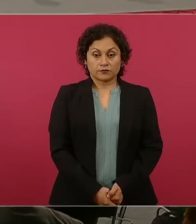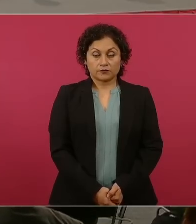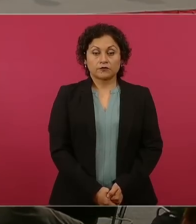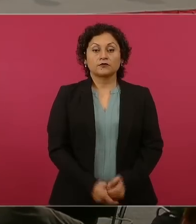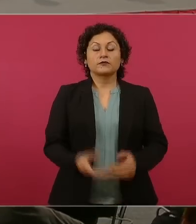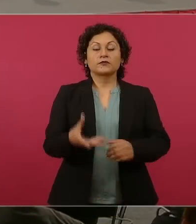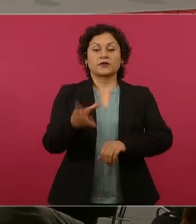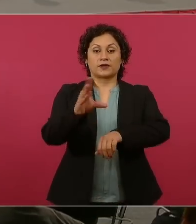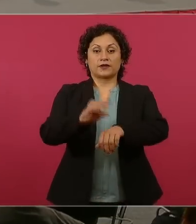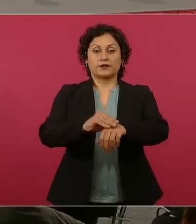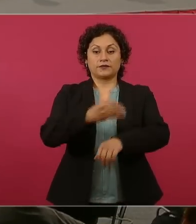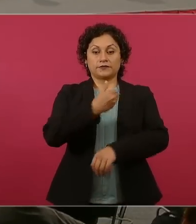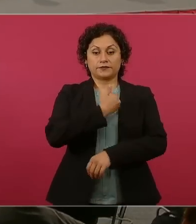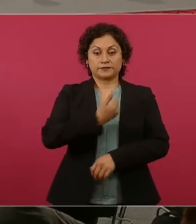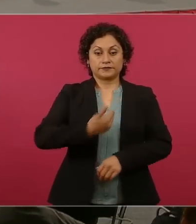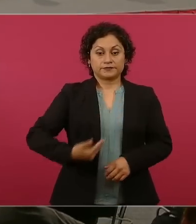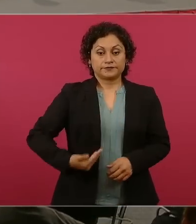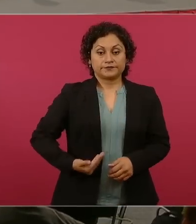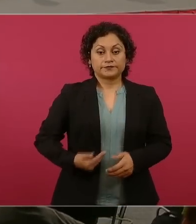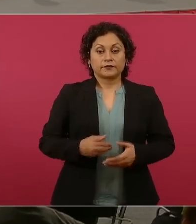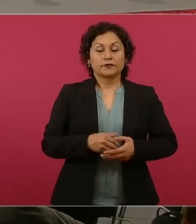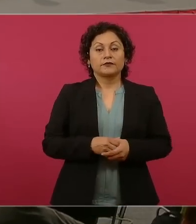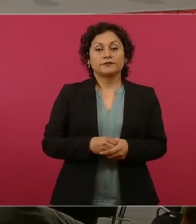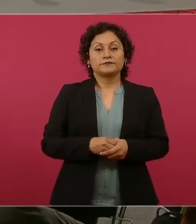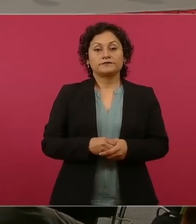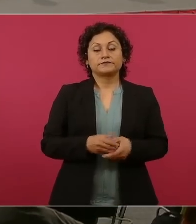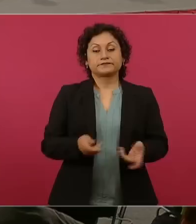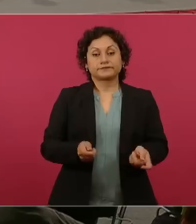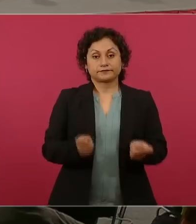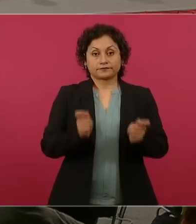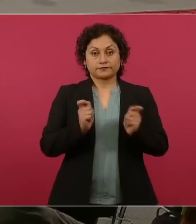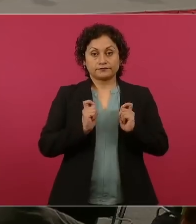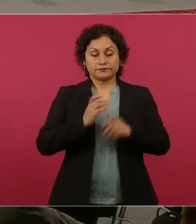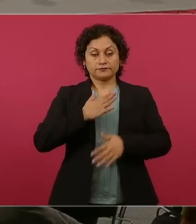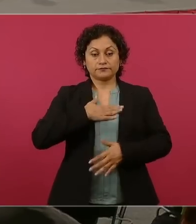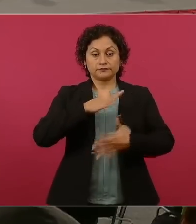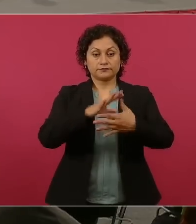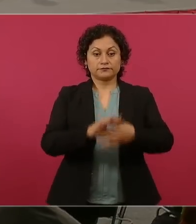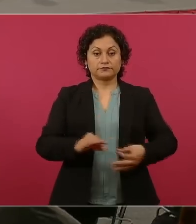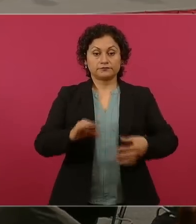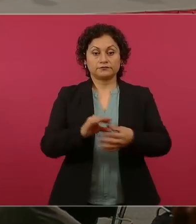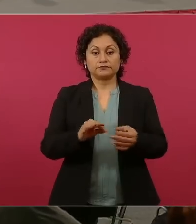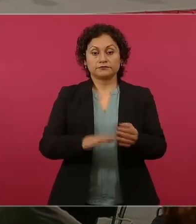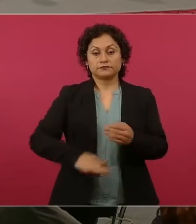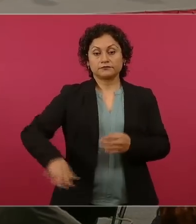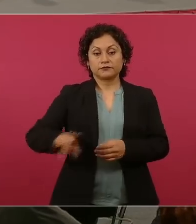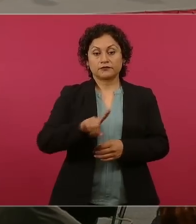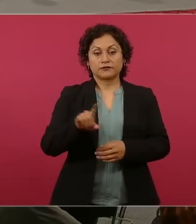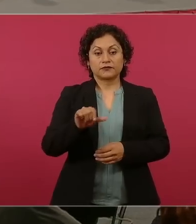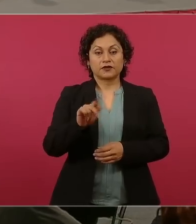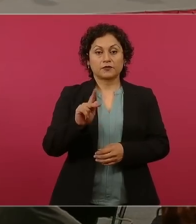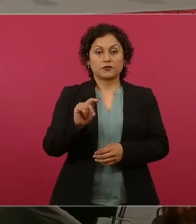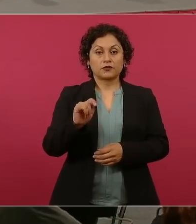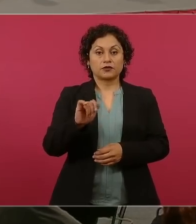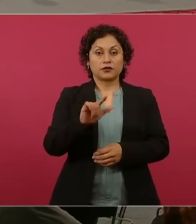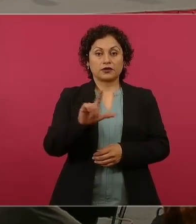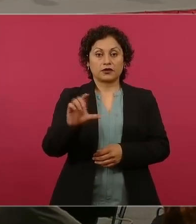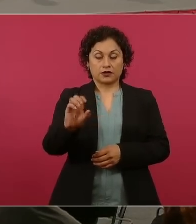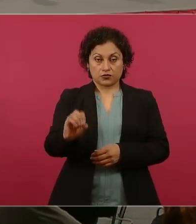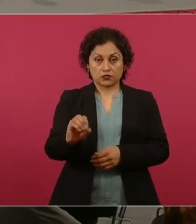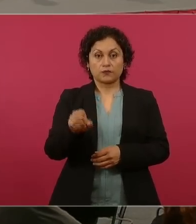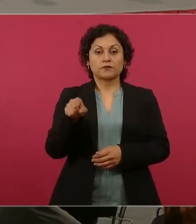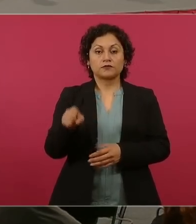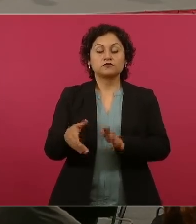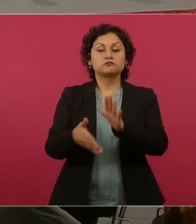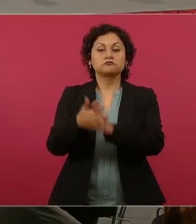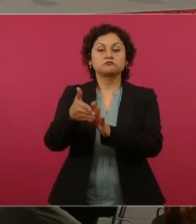Con su permiso, señor presidente. Me toca a mí hablar del proyecto de la presa El Zapotillo, la presa El Zapotillo que se construye